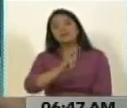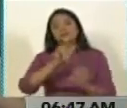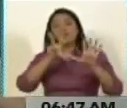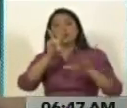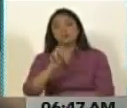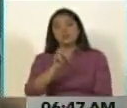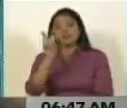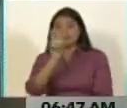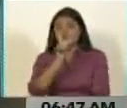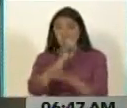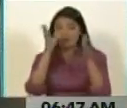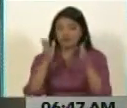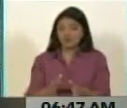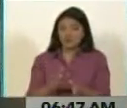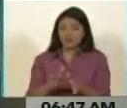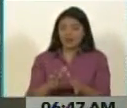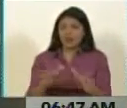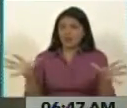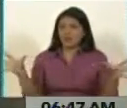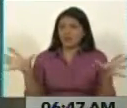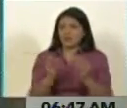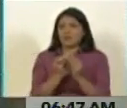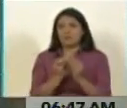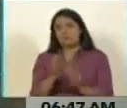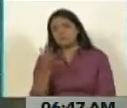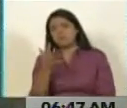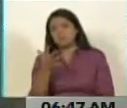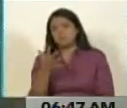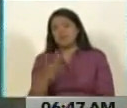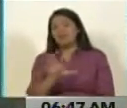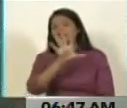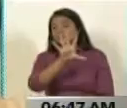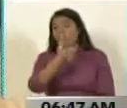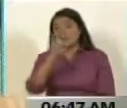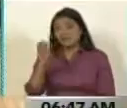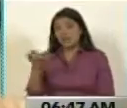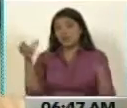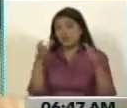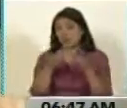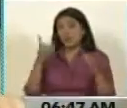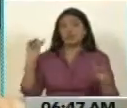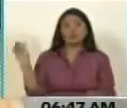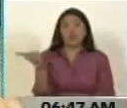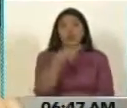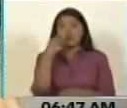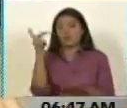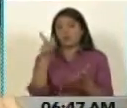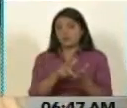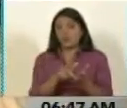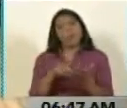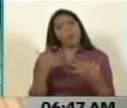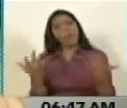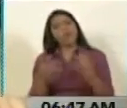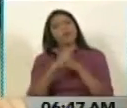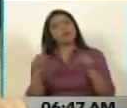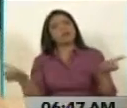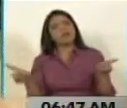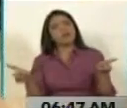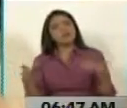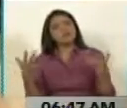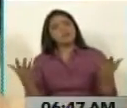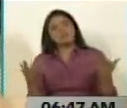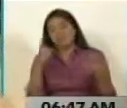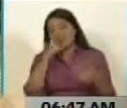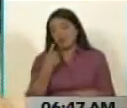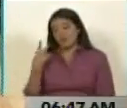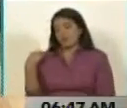agrupaciones venezolanas que suman un histórico de cerca de 500 agrupaciones que participaron y que se vieron. ¿Cuál es la diferencia del FinVen del año